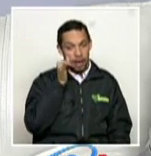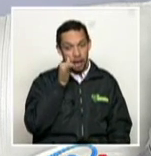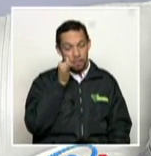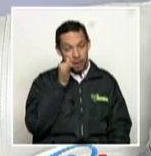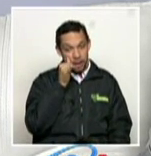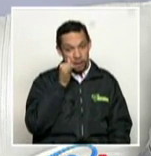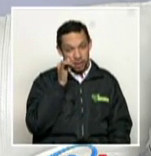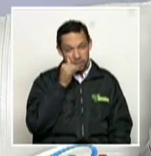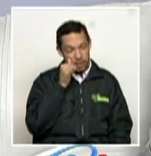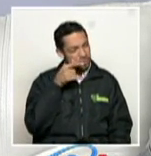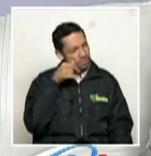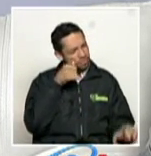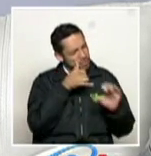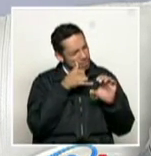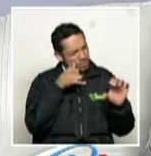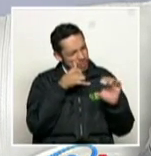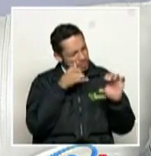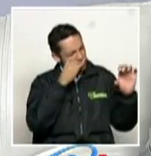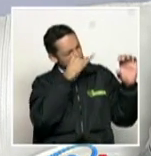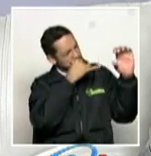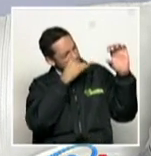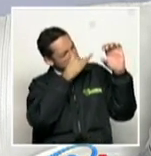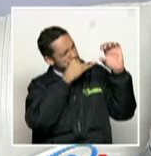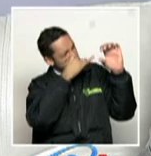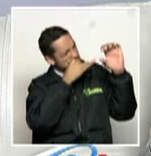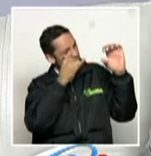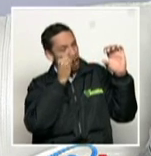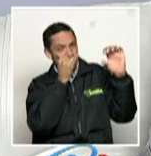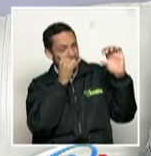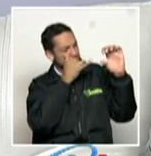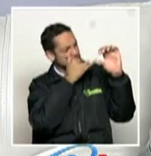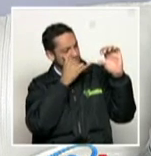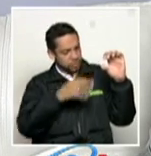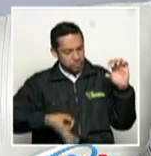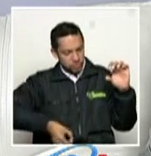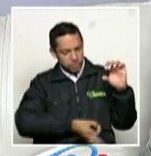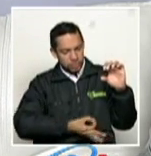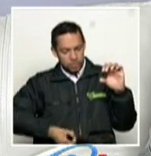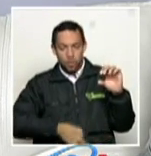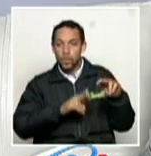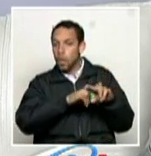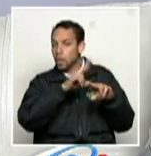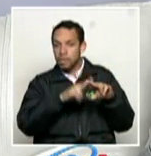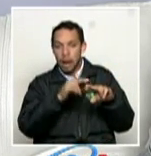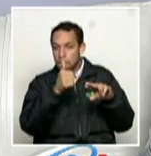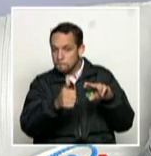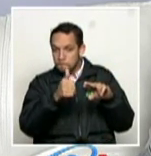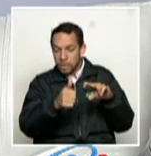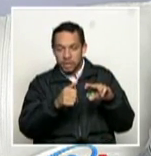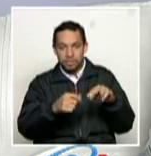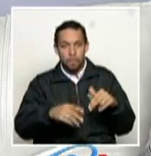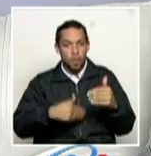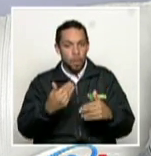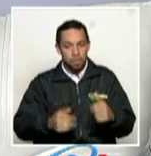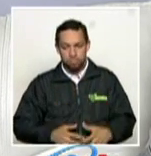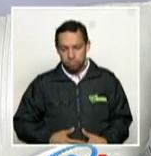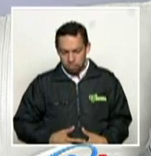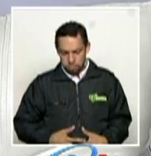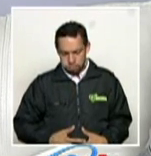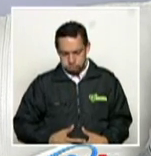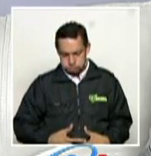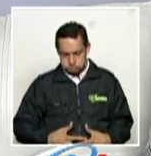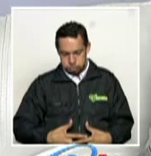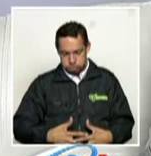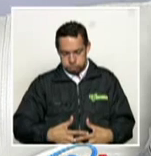que introduce, la colonoscopia, eso. Sí. Y me salió, pues, bien, pero yo veo mi estómago cada vez más